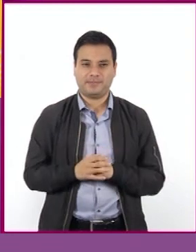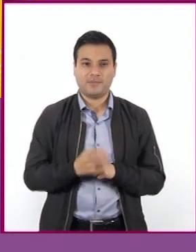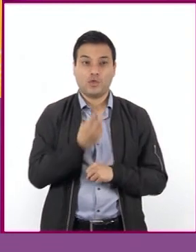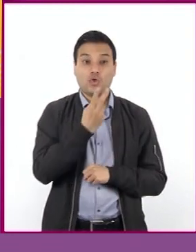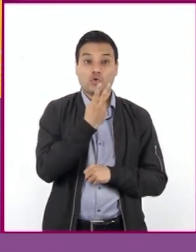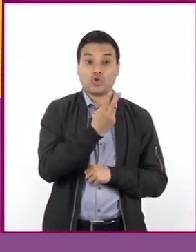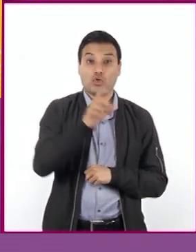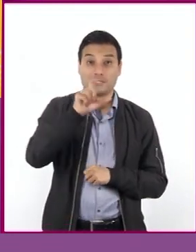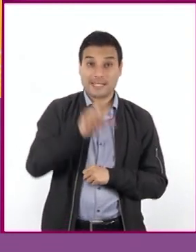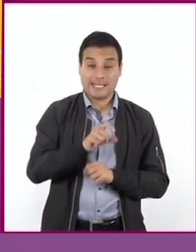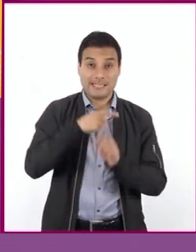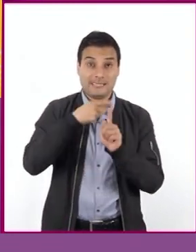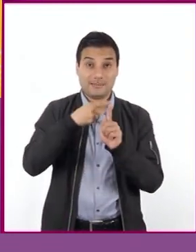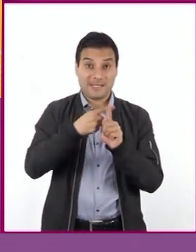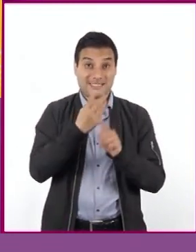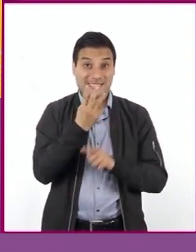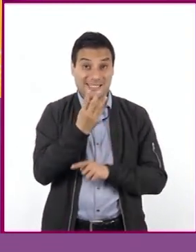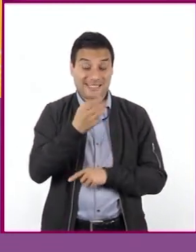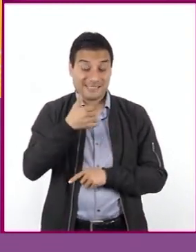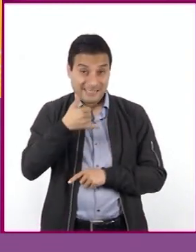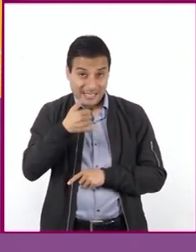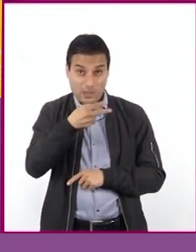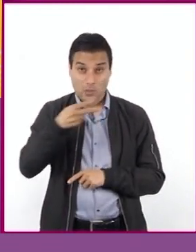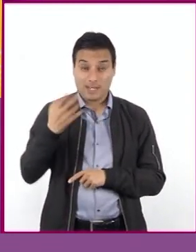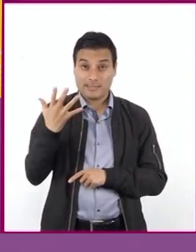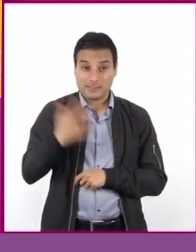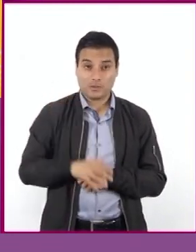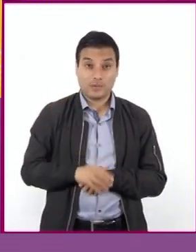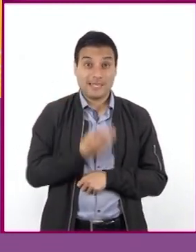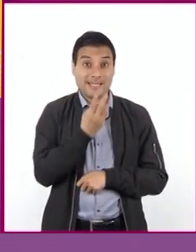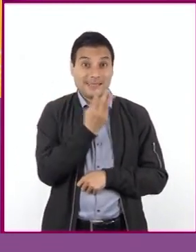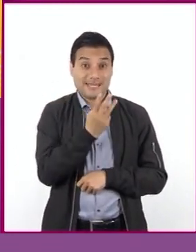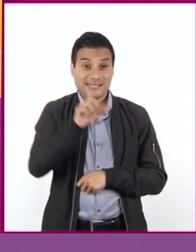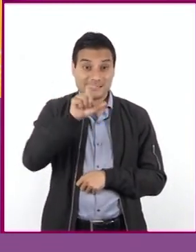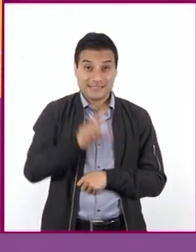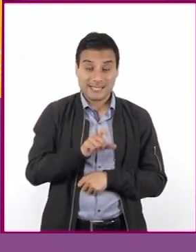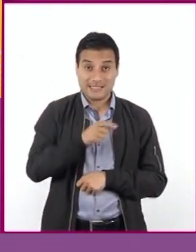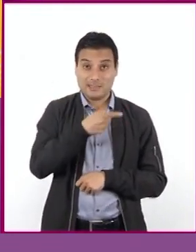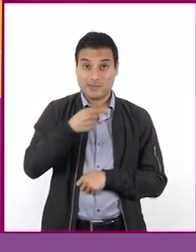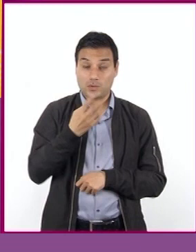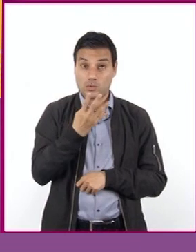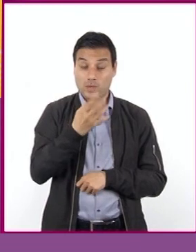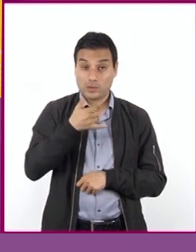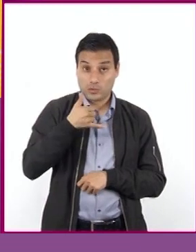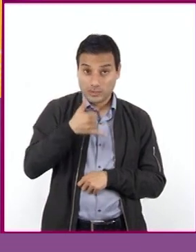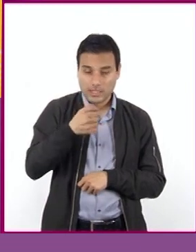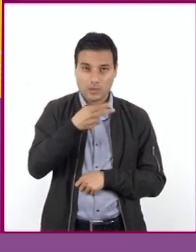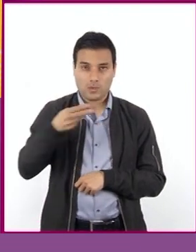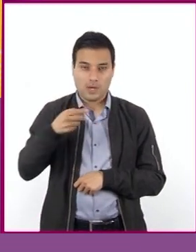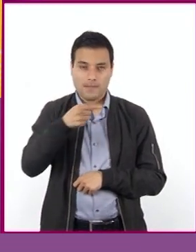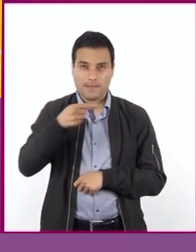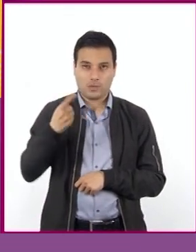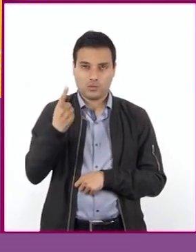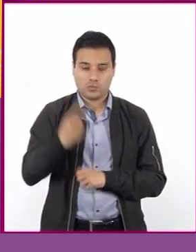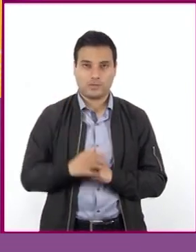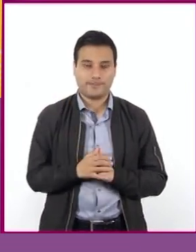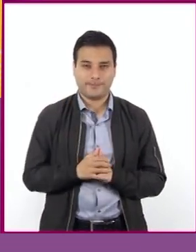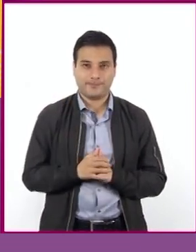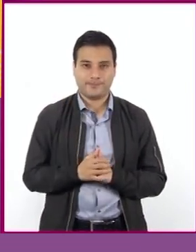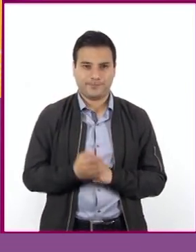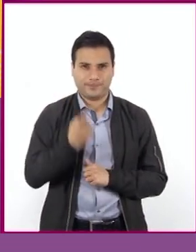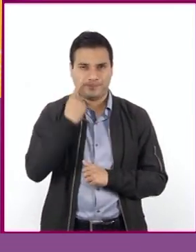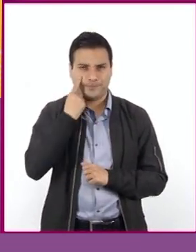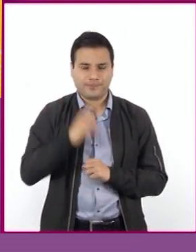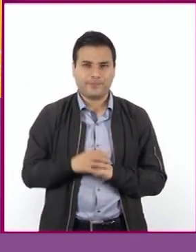más 3y igual a 5. 3x menos 4y igual a menos 1. Para poder